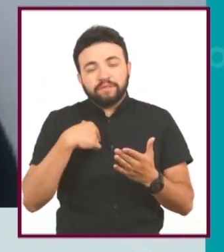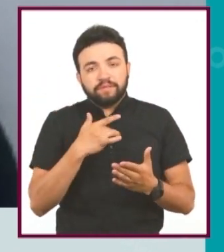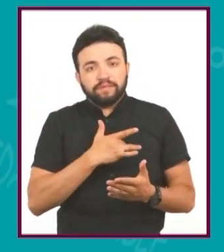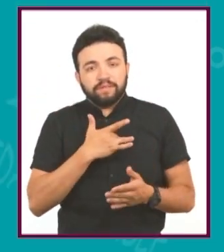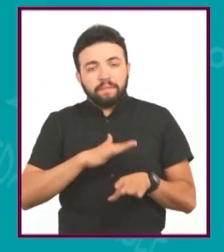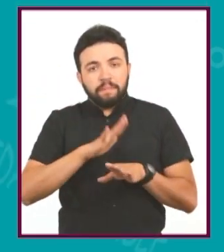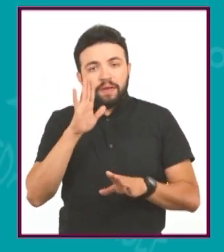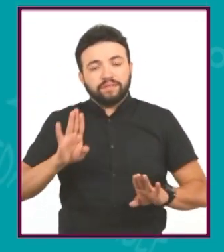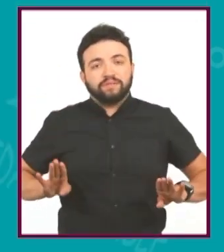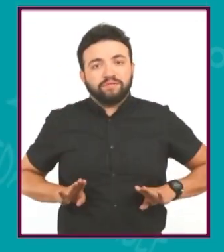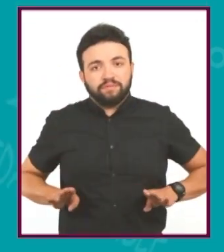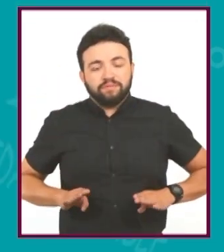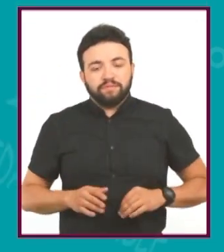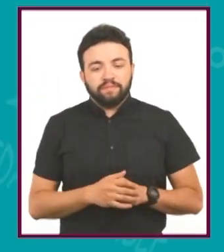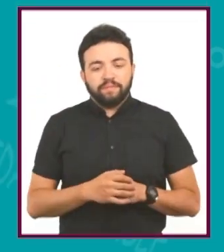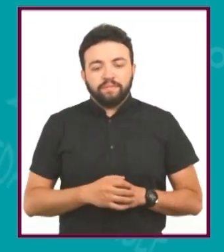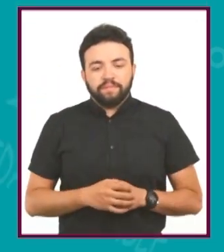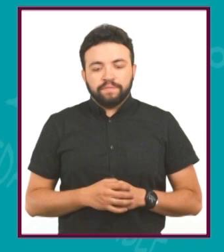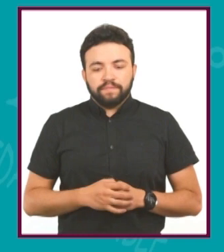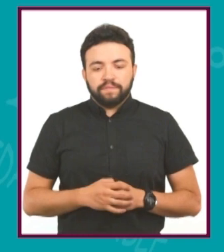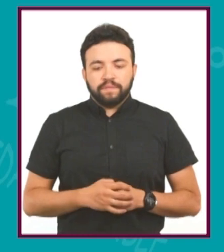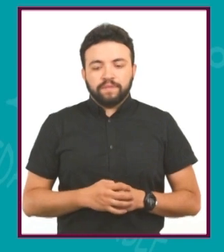cómoda.